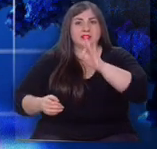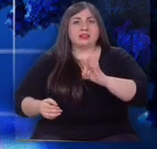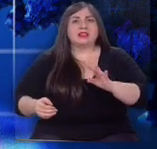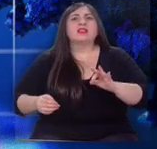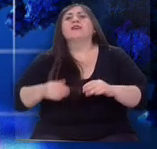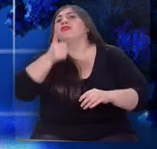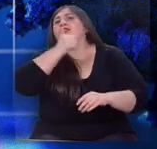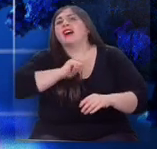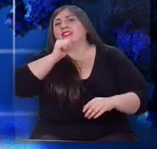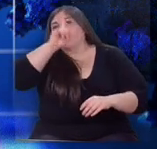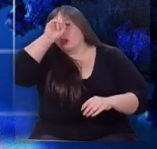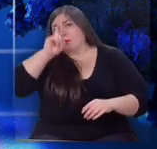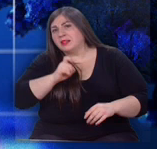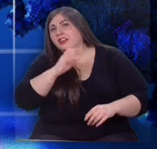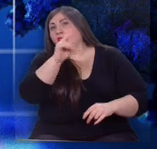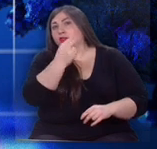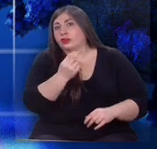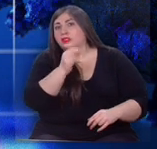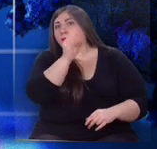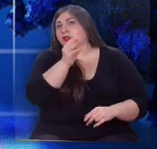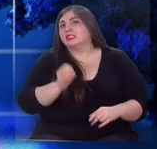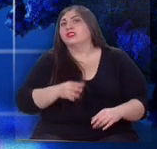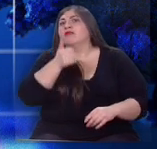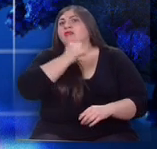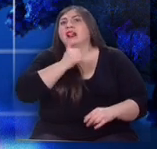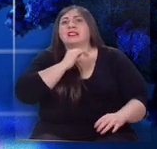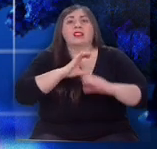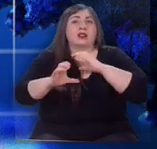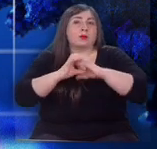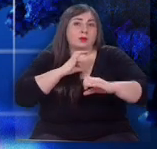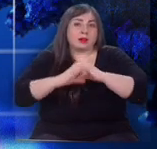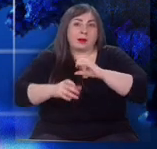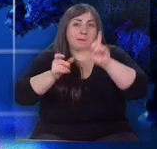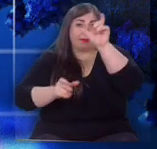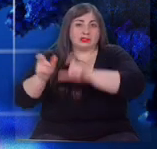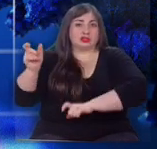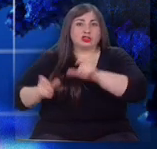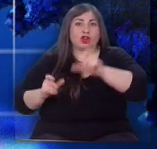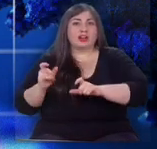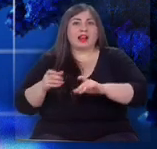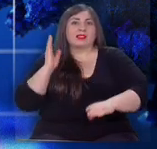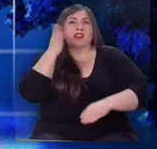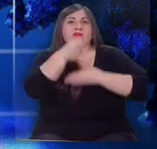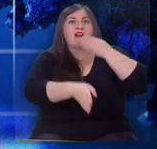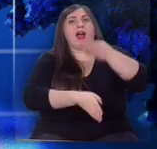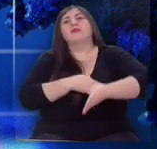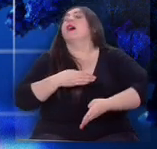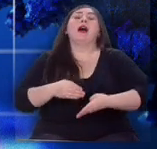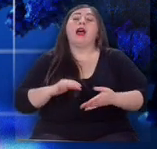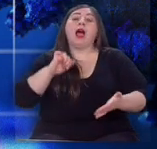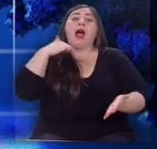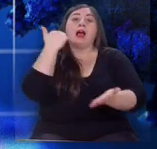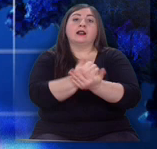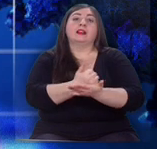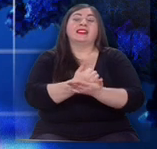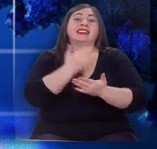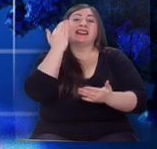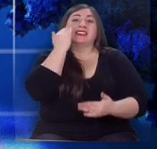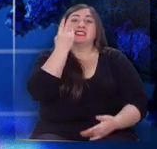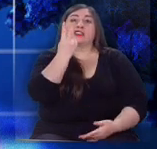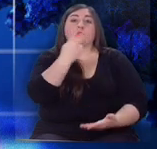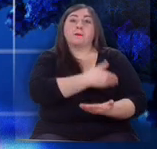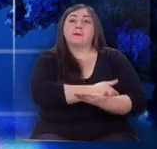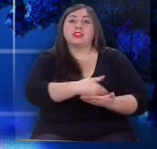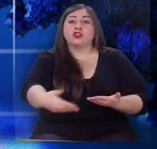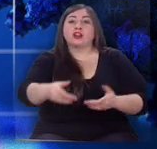12%. Falta de comunicación, 10%. Población flotante, por ejemplo, lo que ocurre en Providencia, la alcaldesa lo ha dicho hasta la saciedad, casi 2 millones de